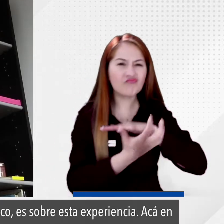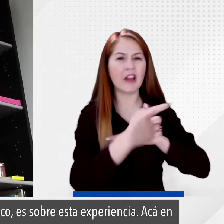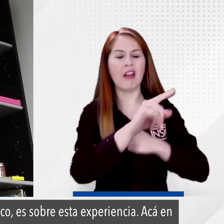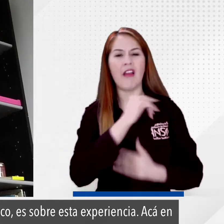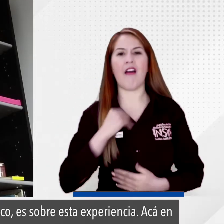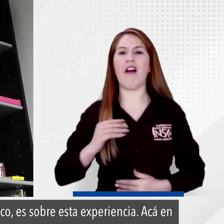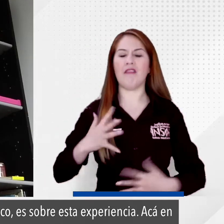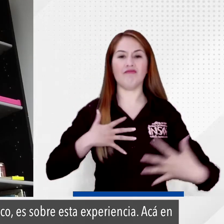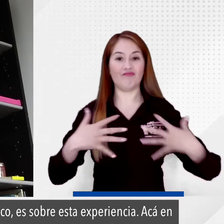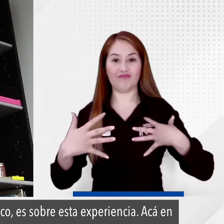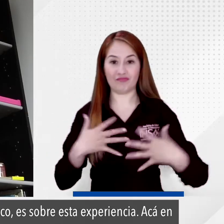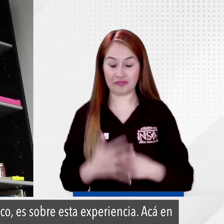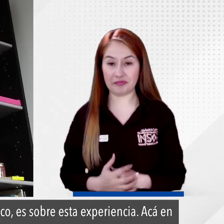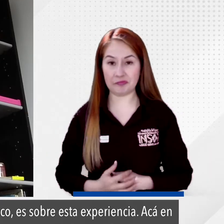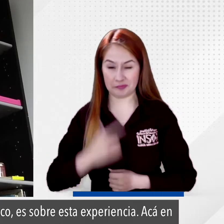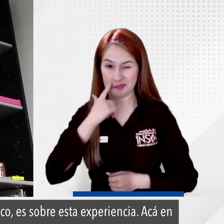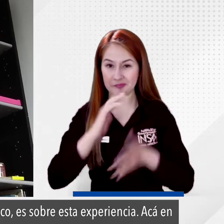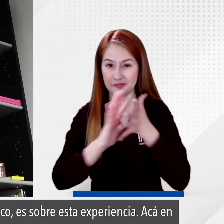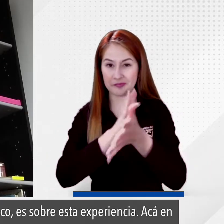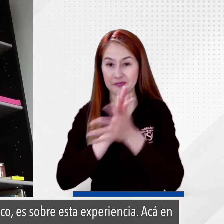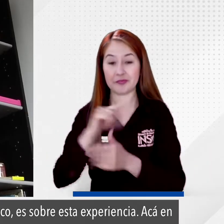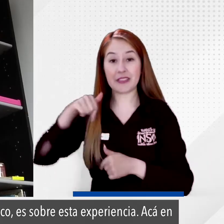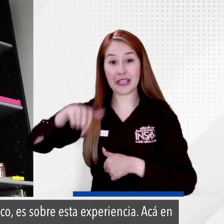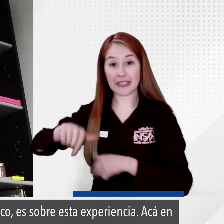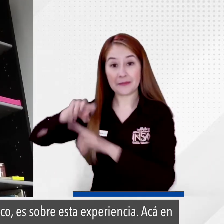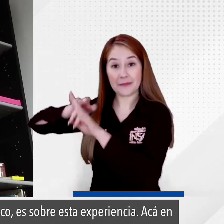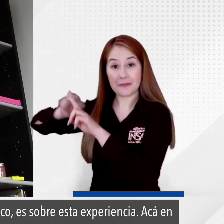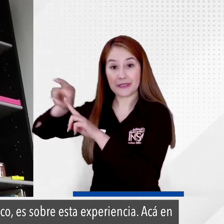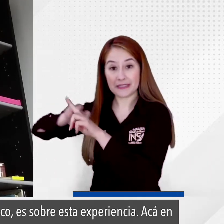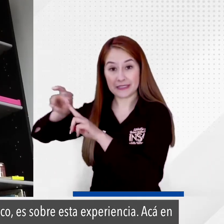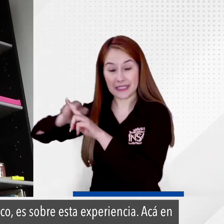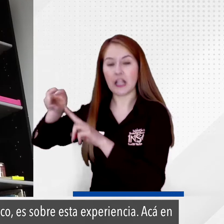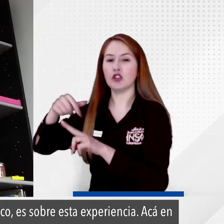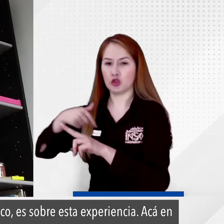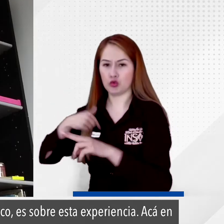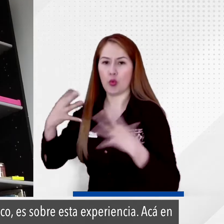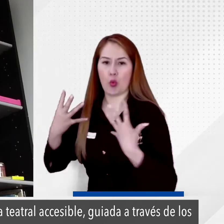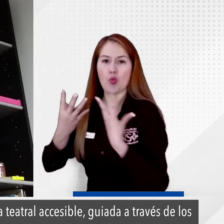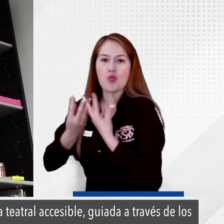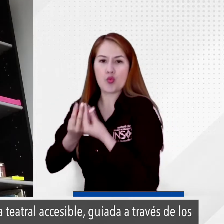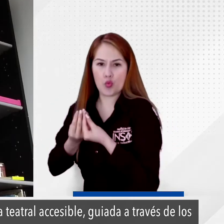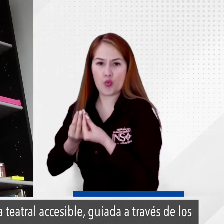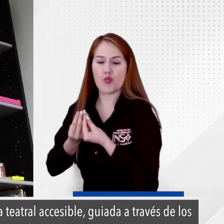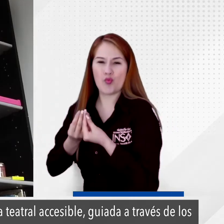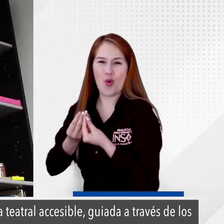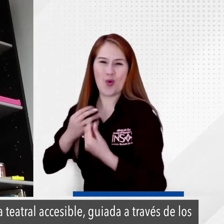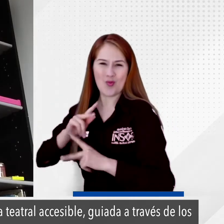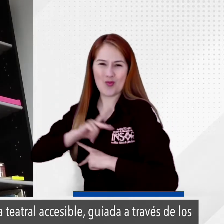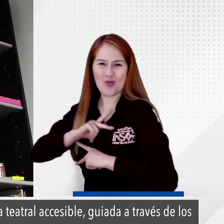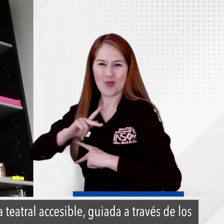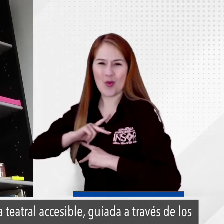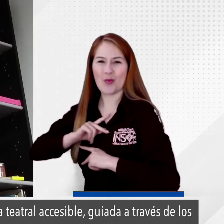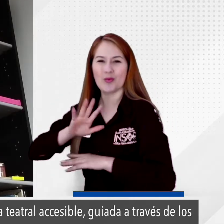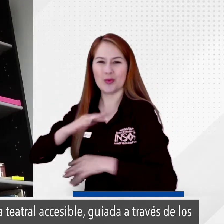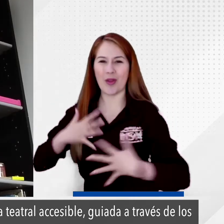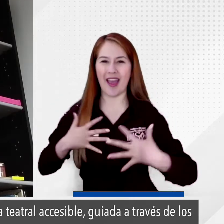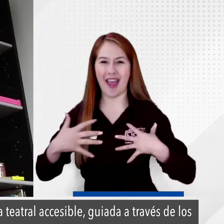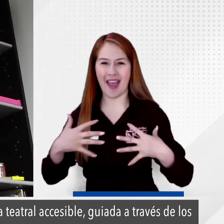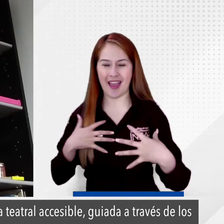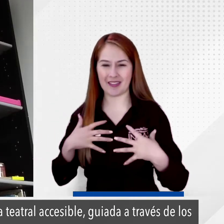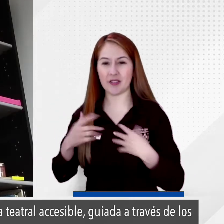Manizales tengo una compañía de teatro que se llama Pata de Conejo, y Pata de Conejo pues